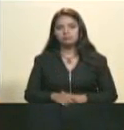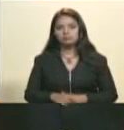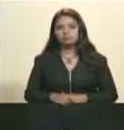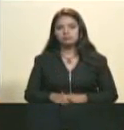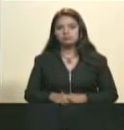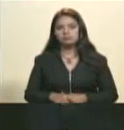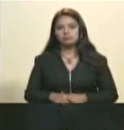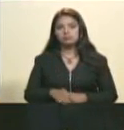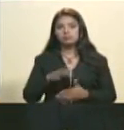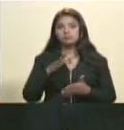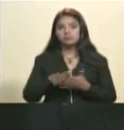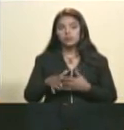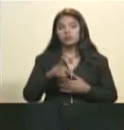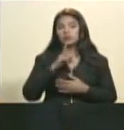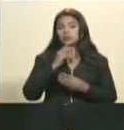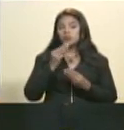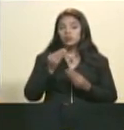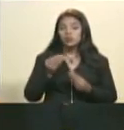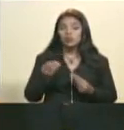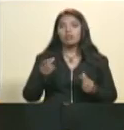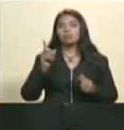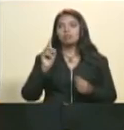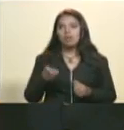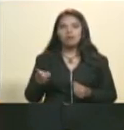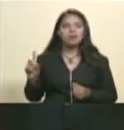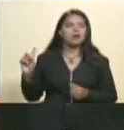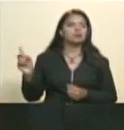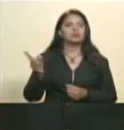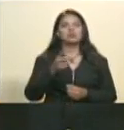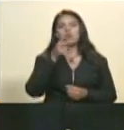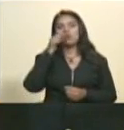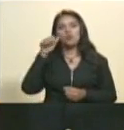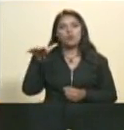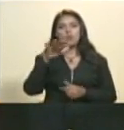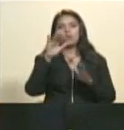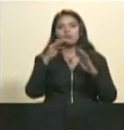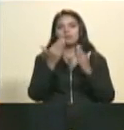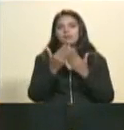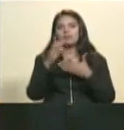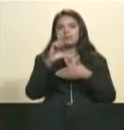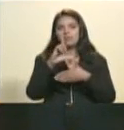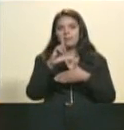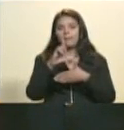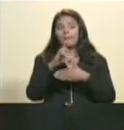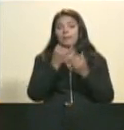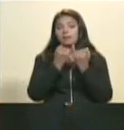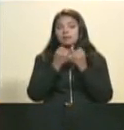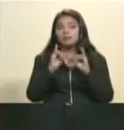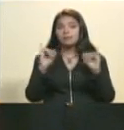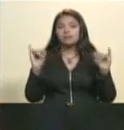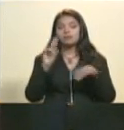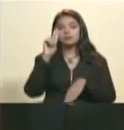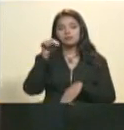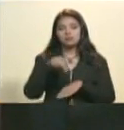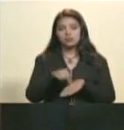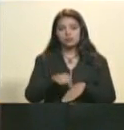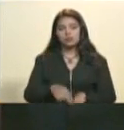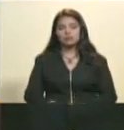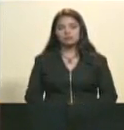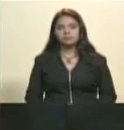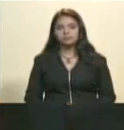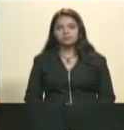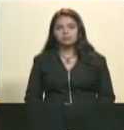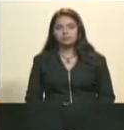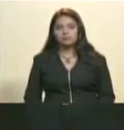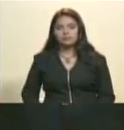esa intención sublime que debe arropar a todos los pueblos de América Latina. La independencia nacional es